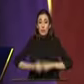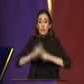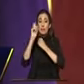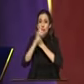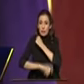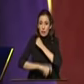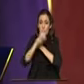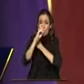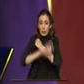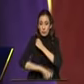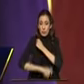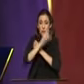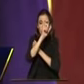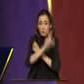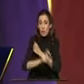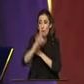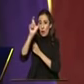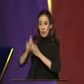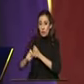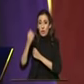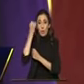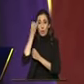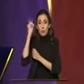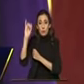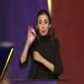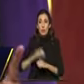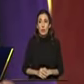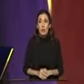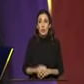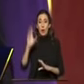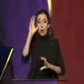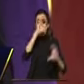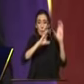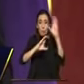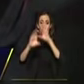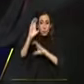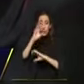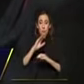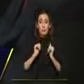amedrentar a las personas por sus opiniones. Busquemos juntos.